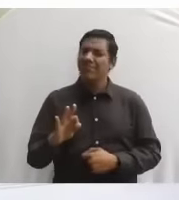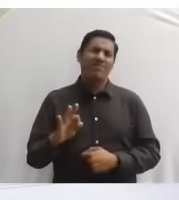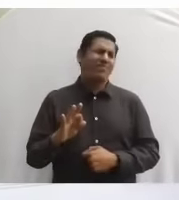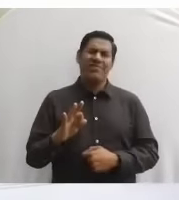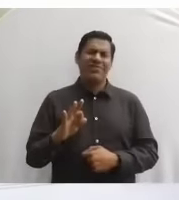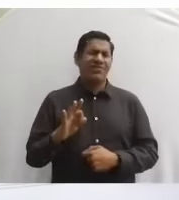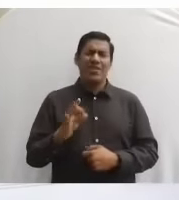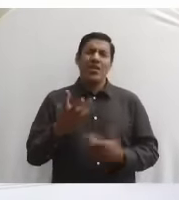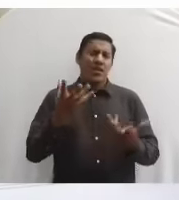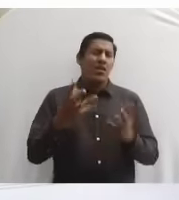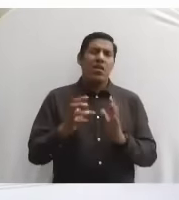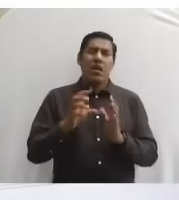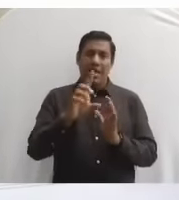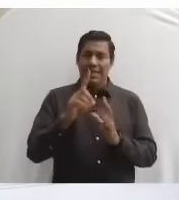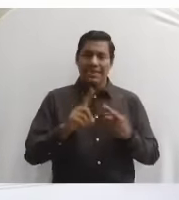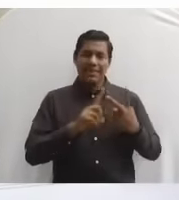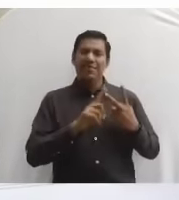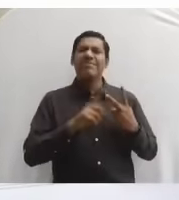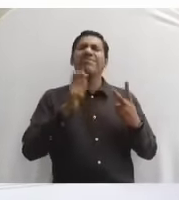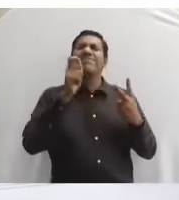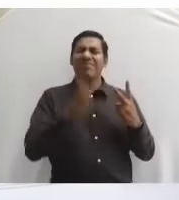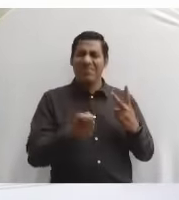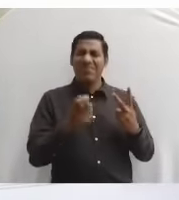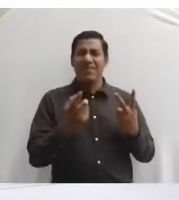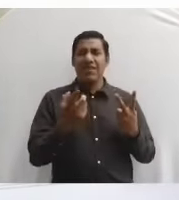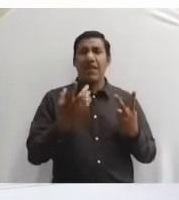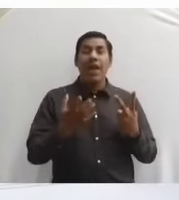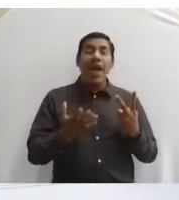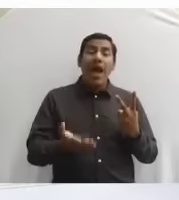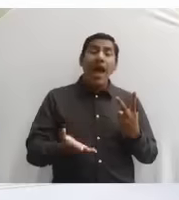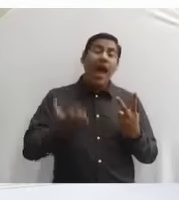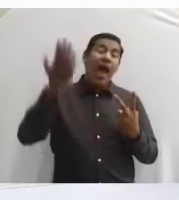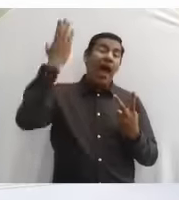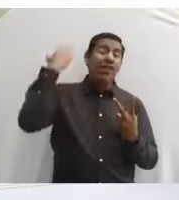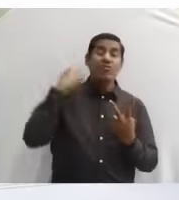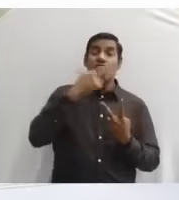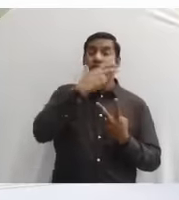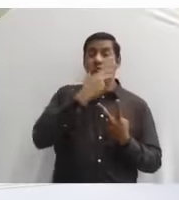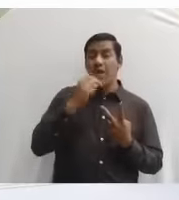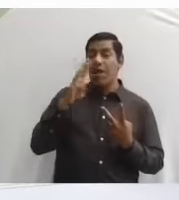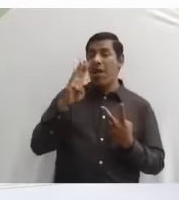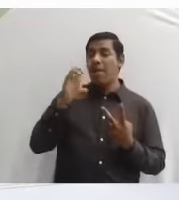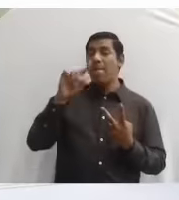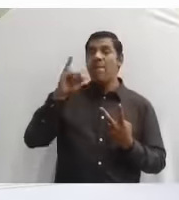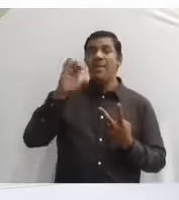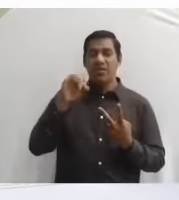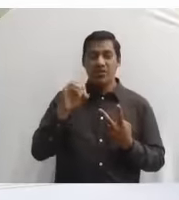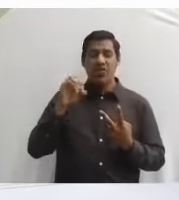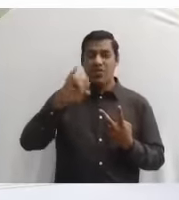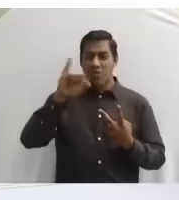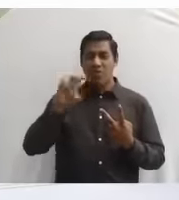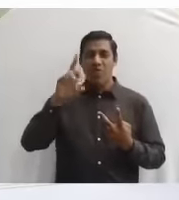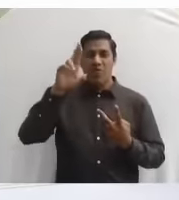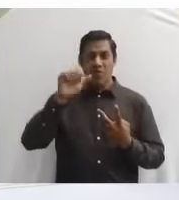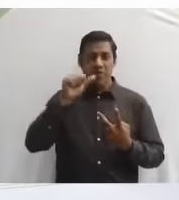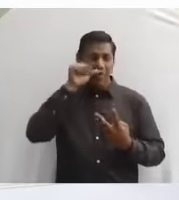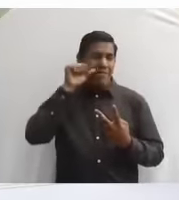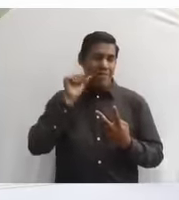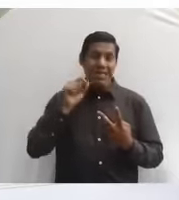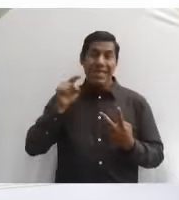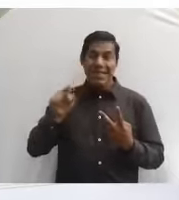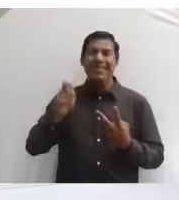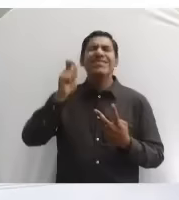eso? Porque ese es un principio que viene desde Benito Juárez, desde el juarismo. Quiere decir que